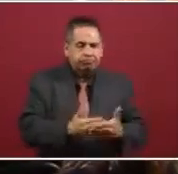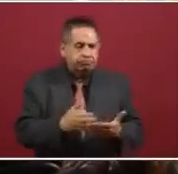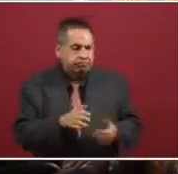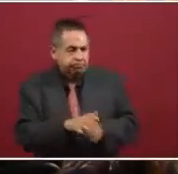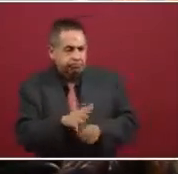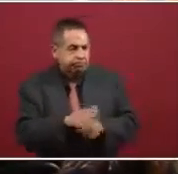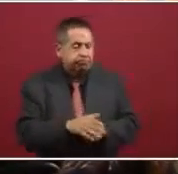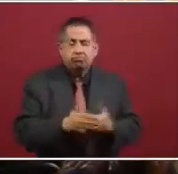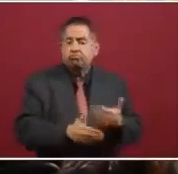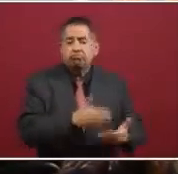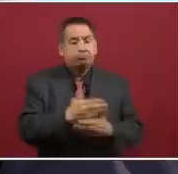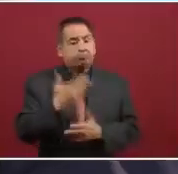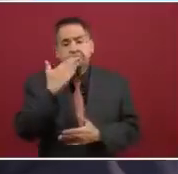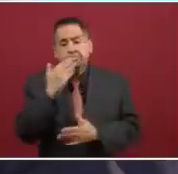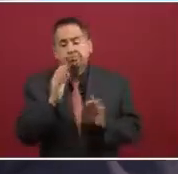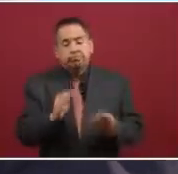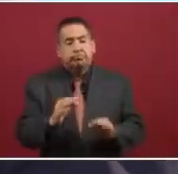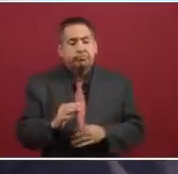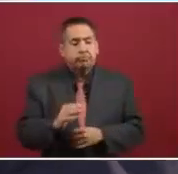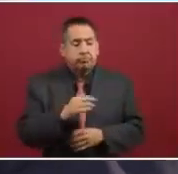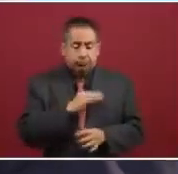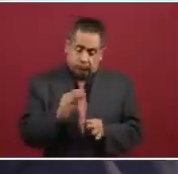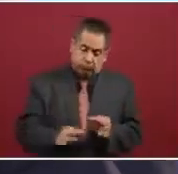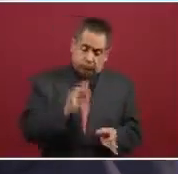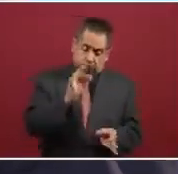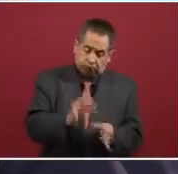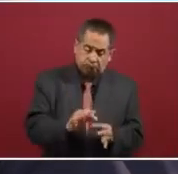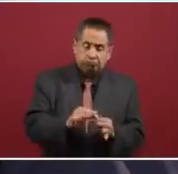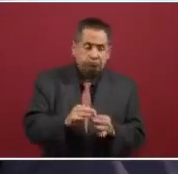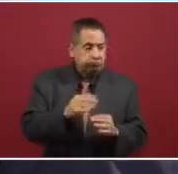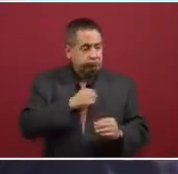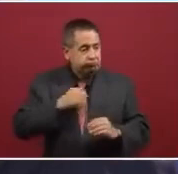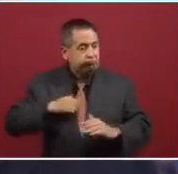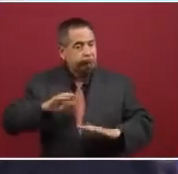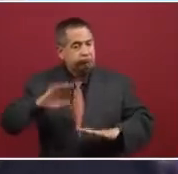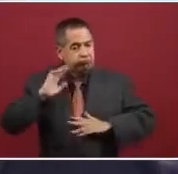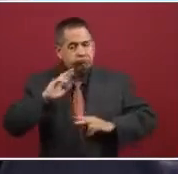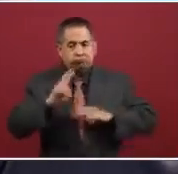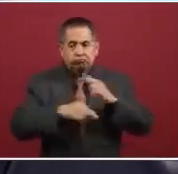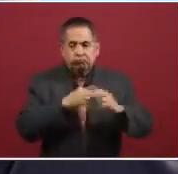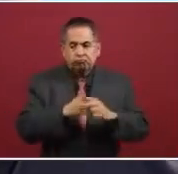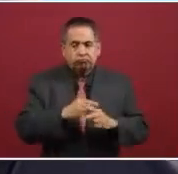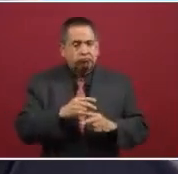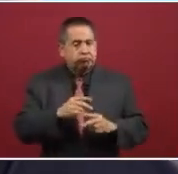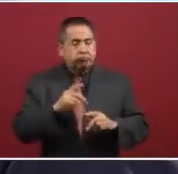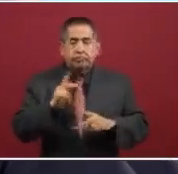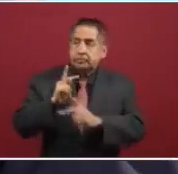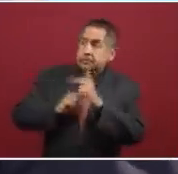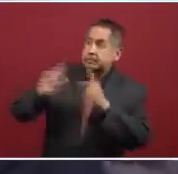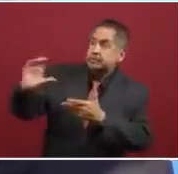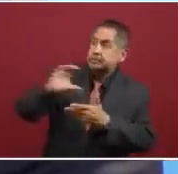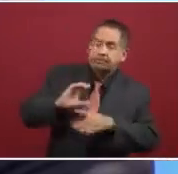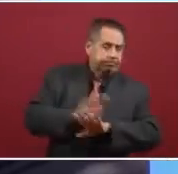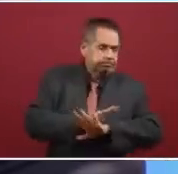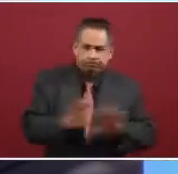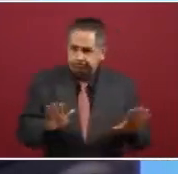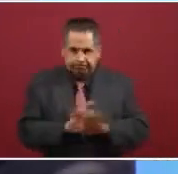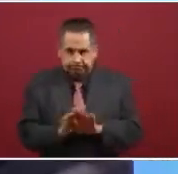finanzas sin dejar de cumplir con su compromiso de cero endeudamiento